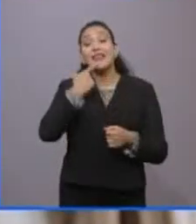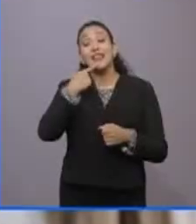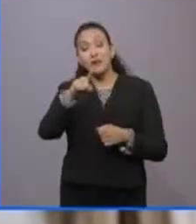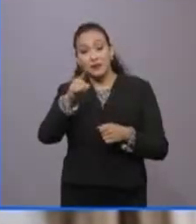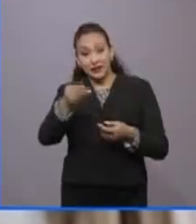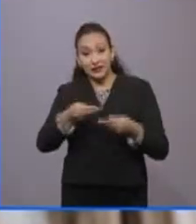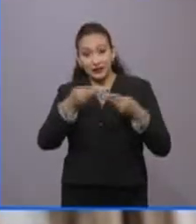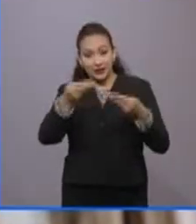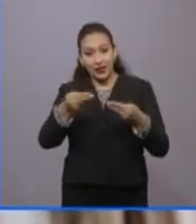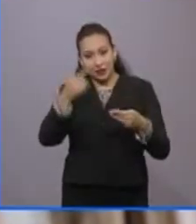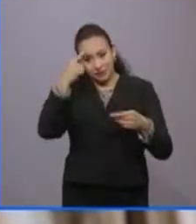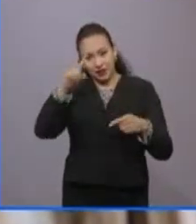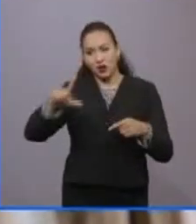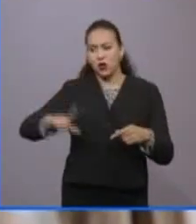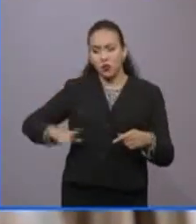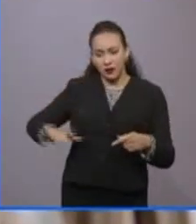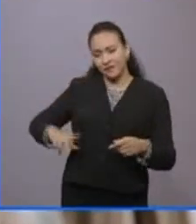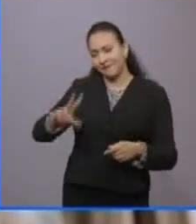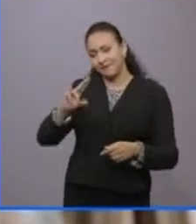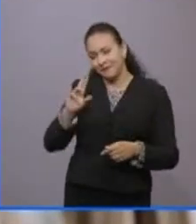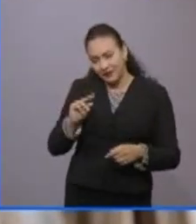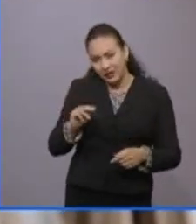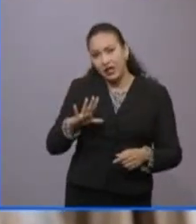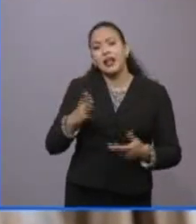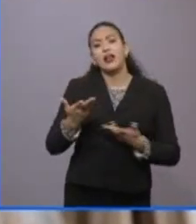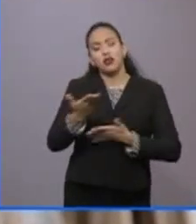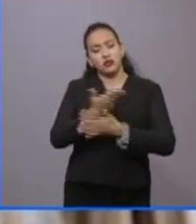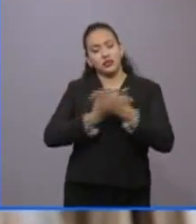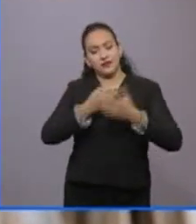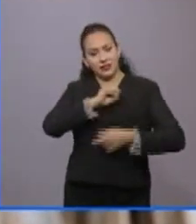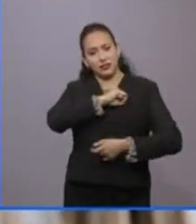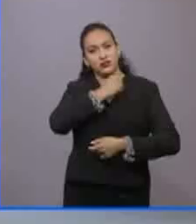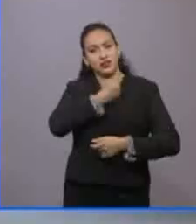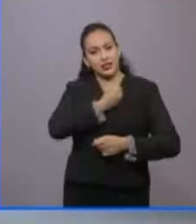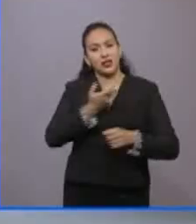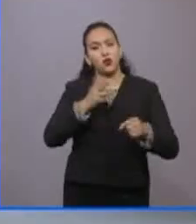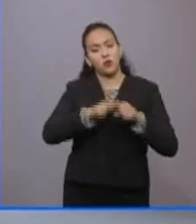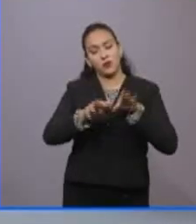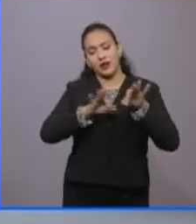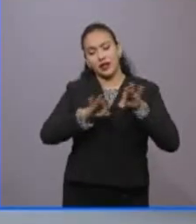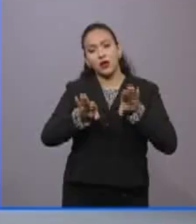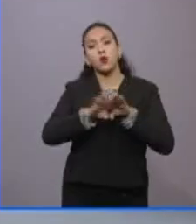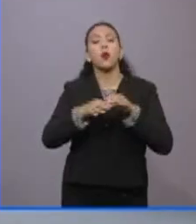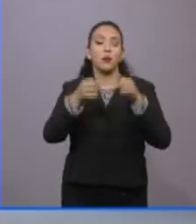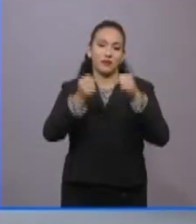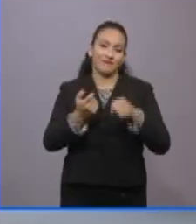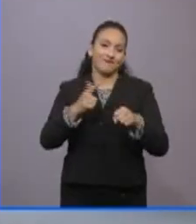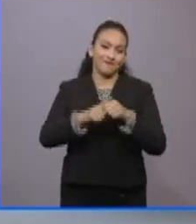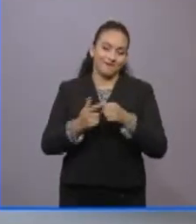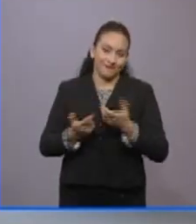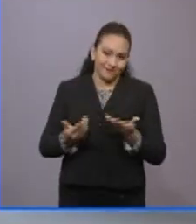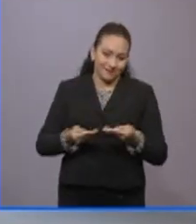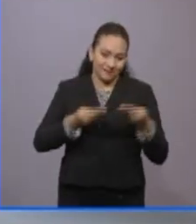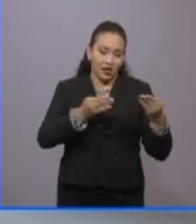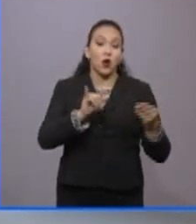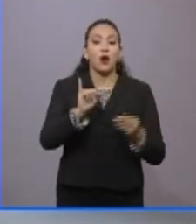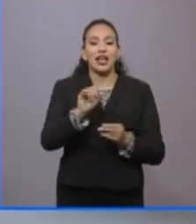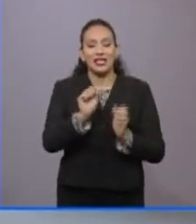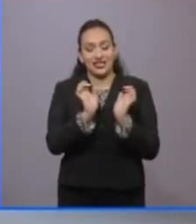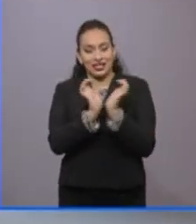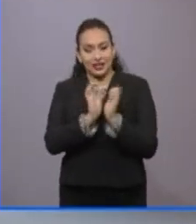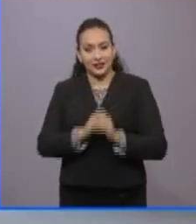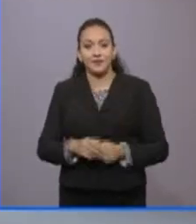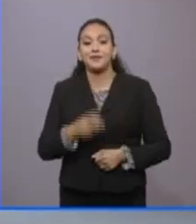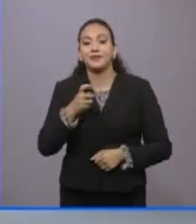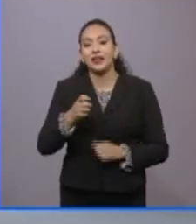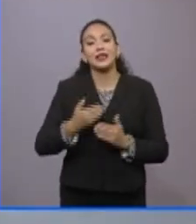responsabilidad patrimonial del Estado derivada de los servicios de salud que presta a través del Seguro Social y el ISSSTE, pues quedó superada